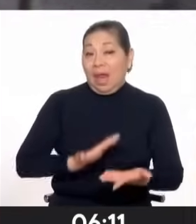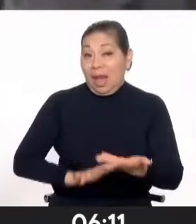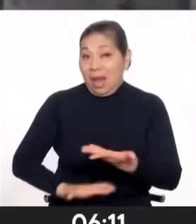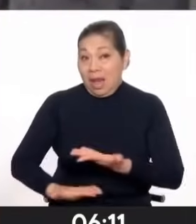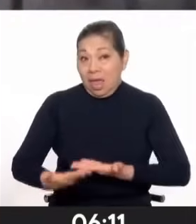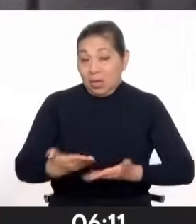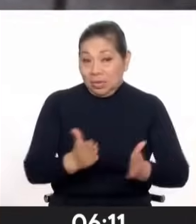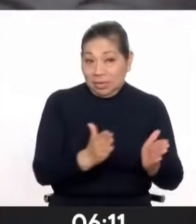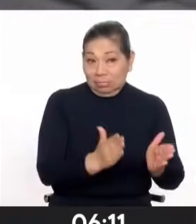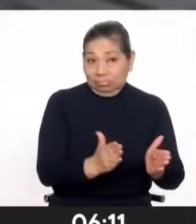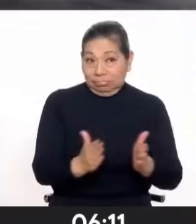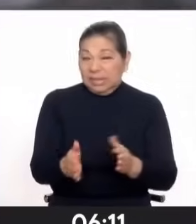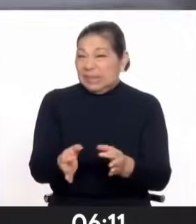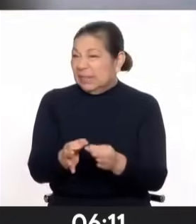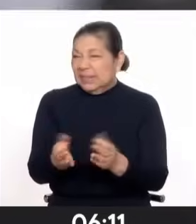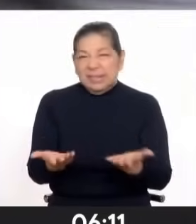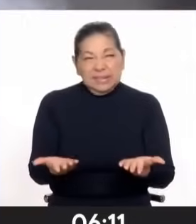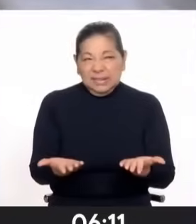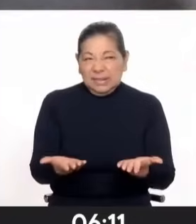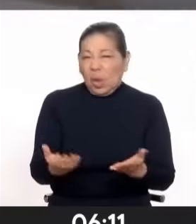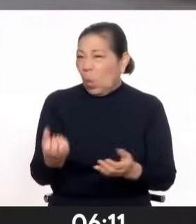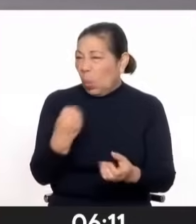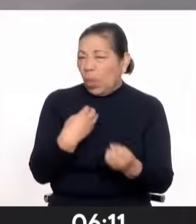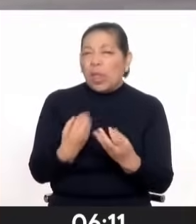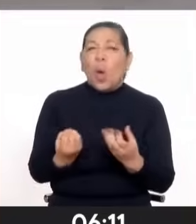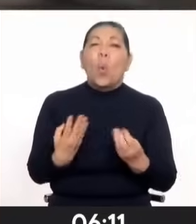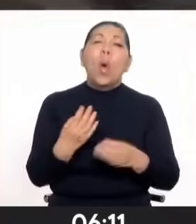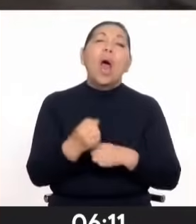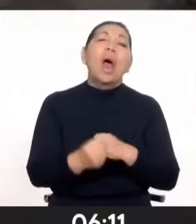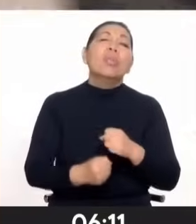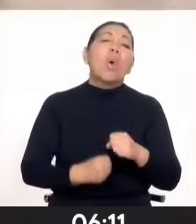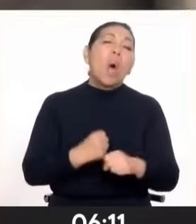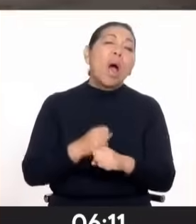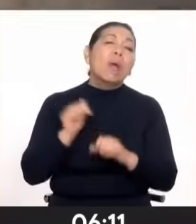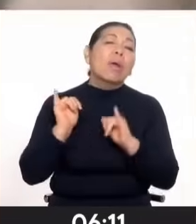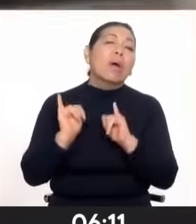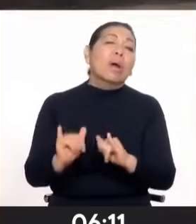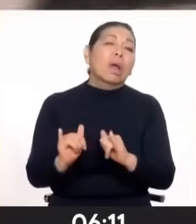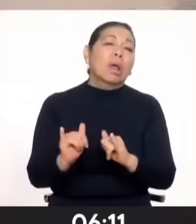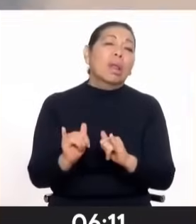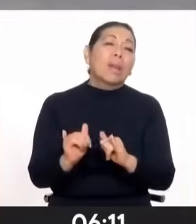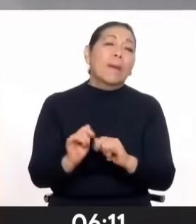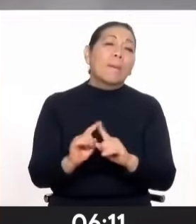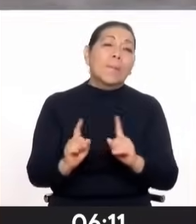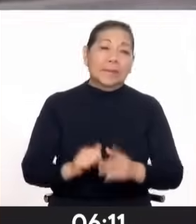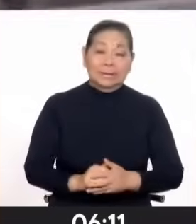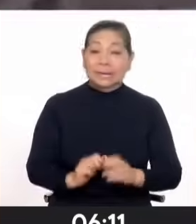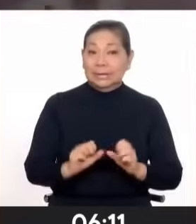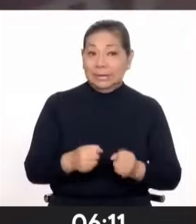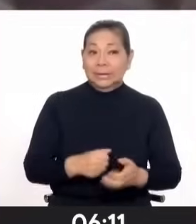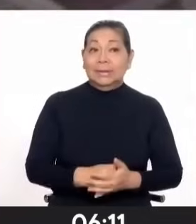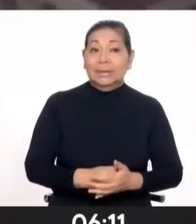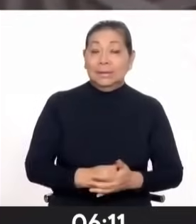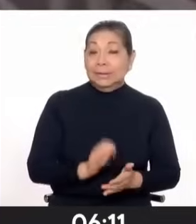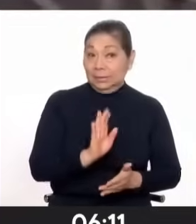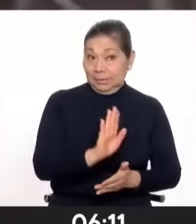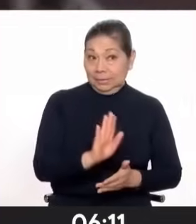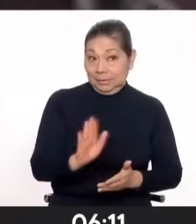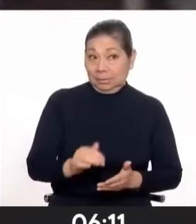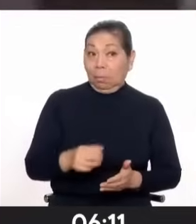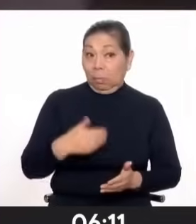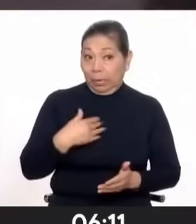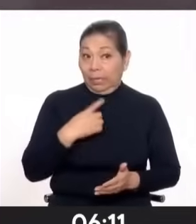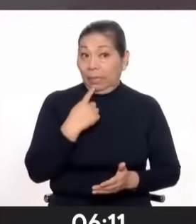de lavaderos para que te explique y te cuente hace cuánto tiempo que ellos permanecían en esta zona y si es que ellos